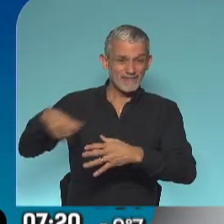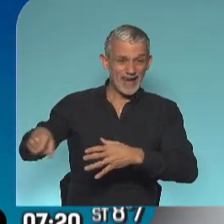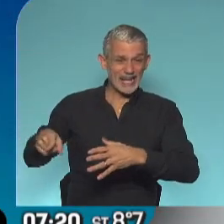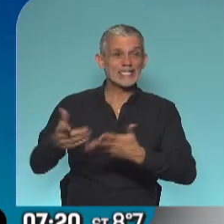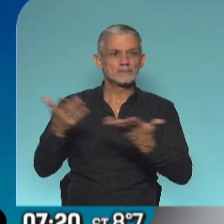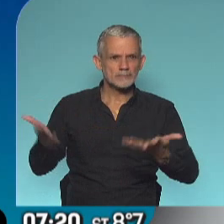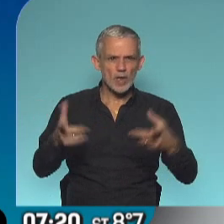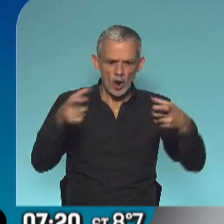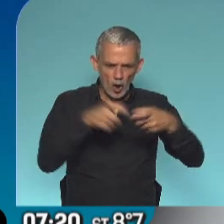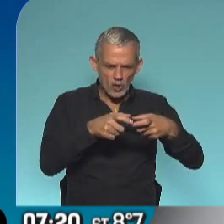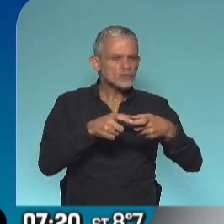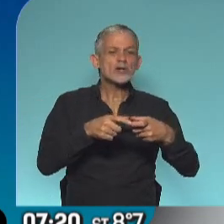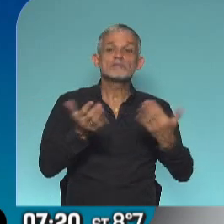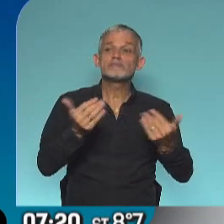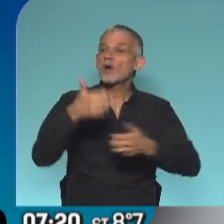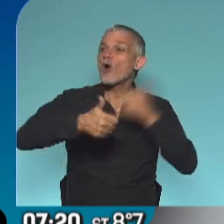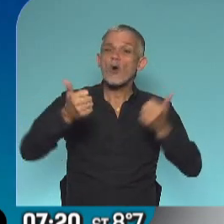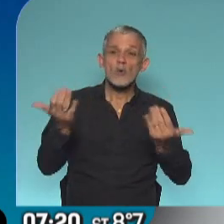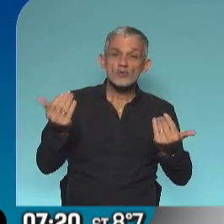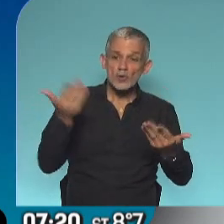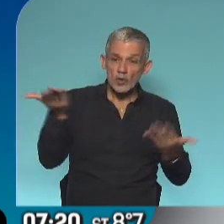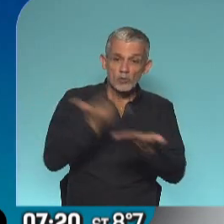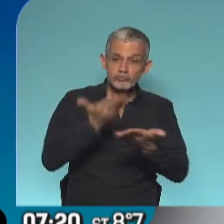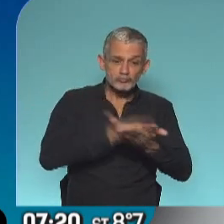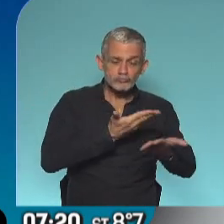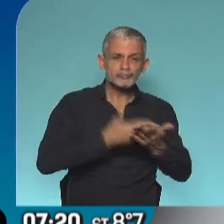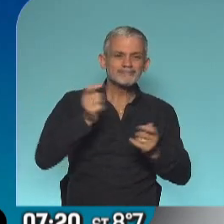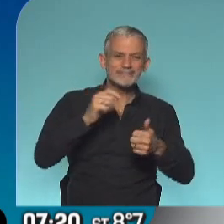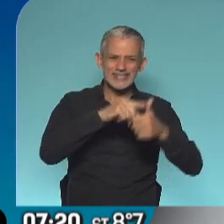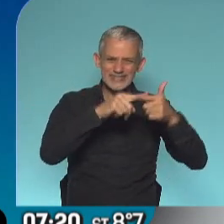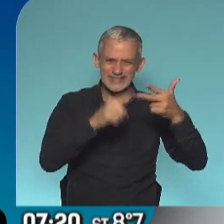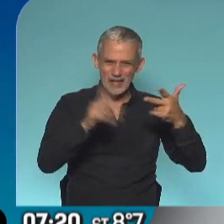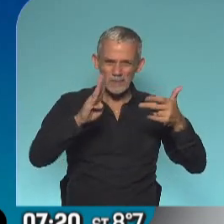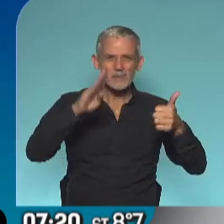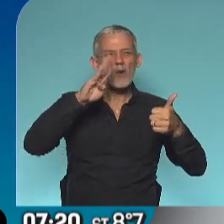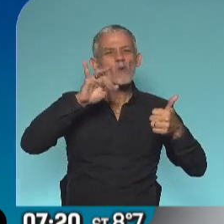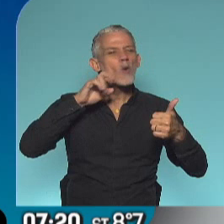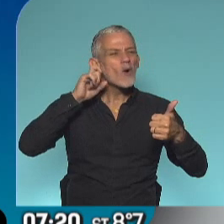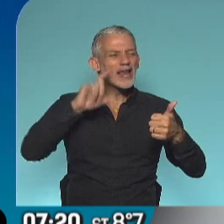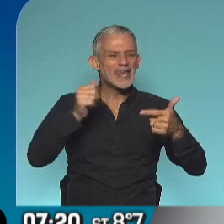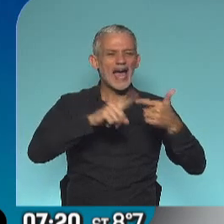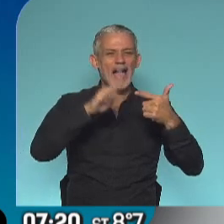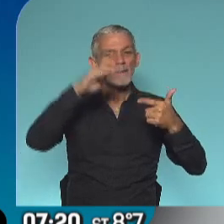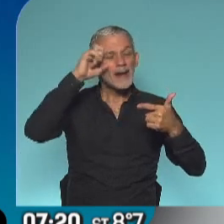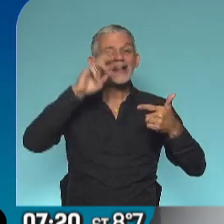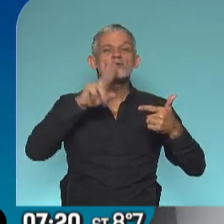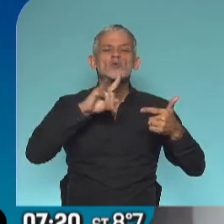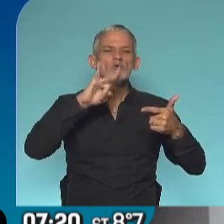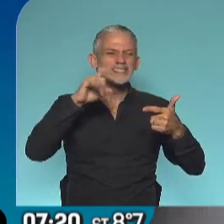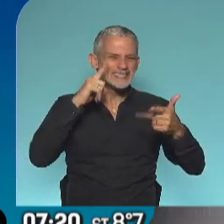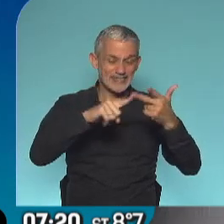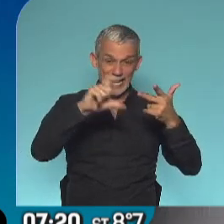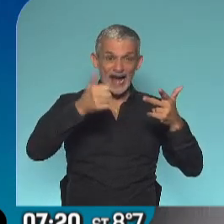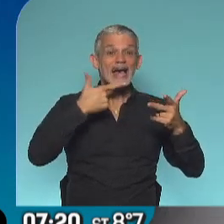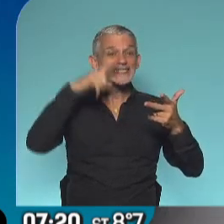El Consejo abrió los concursos para ocupar los cargos de Bruglia, Bertuzzi y Castelli, que